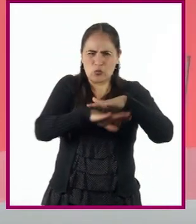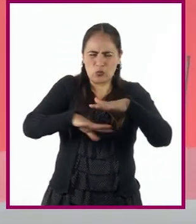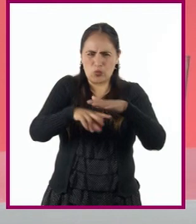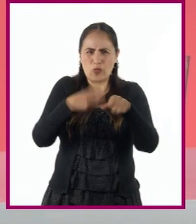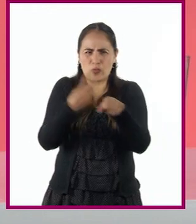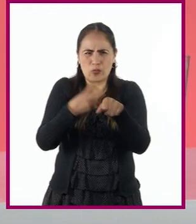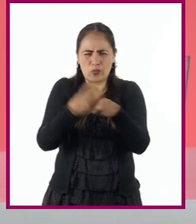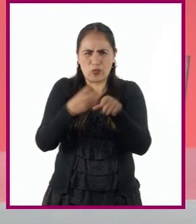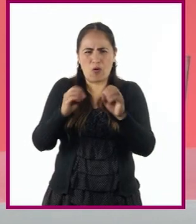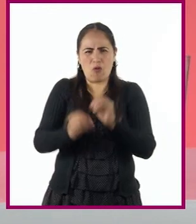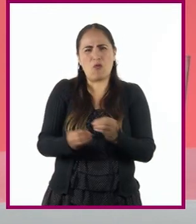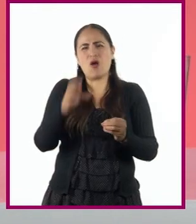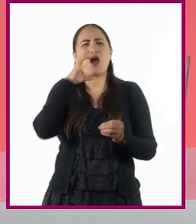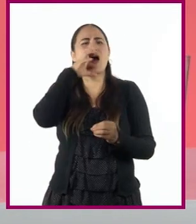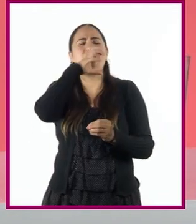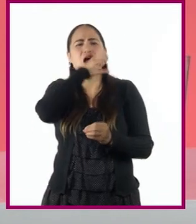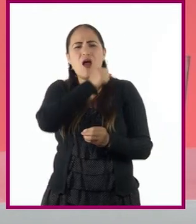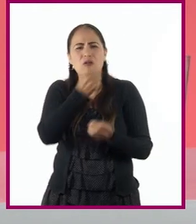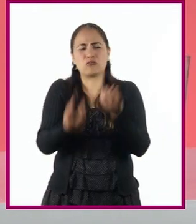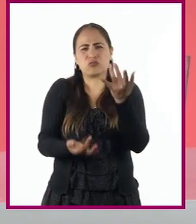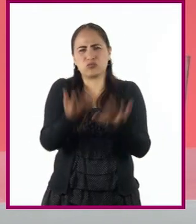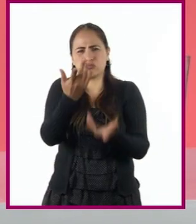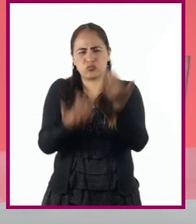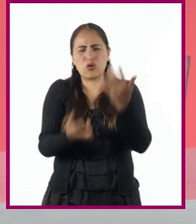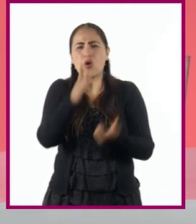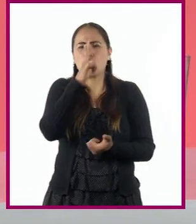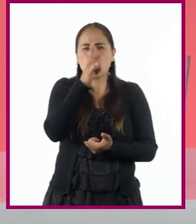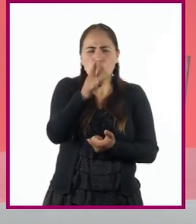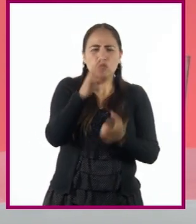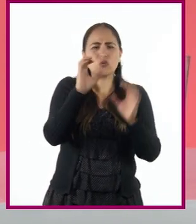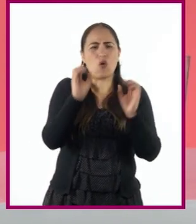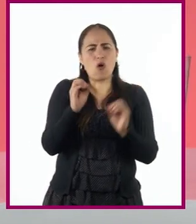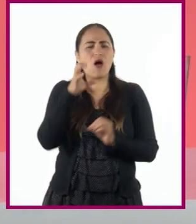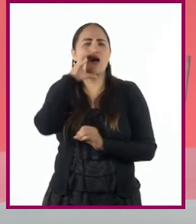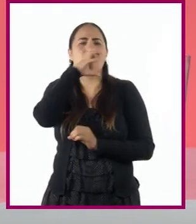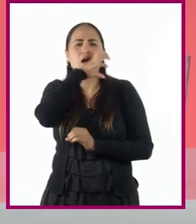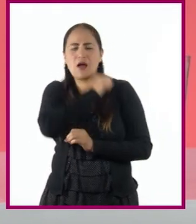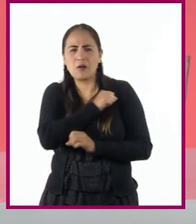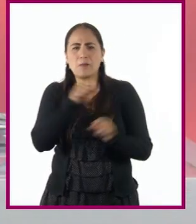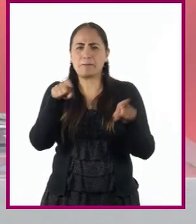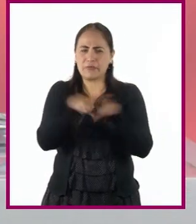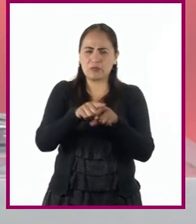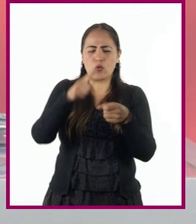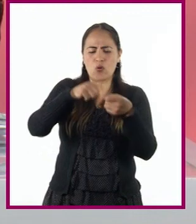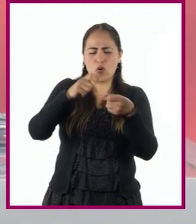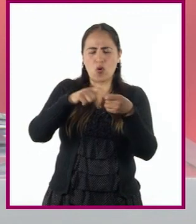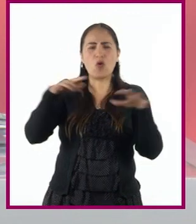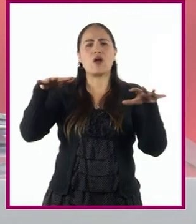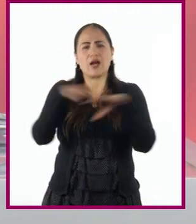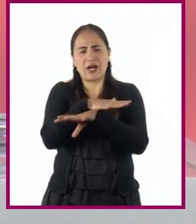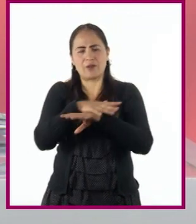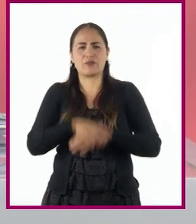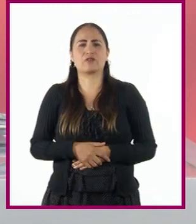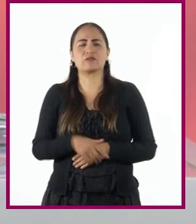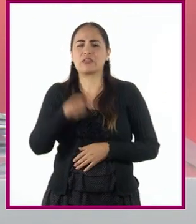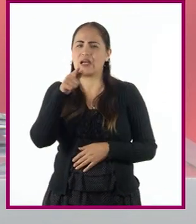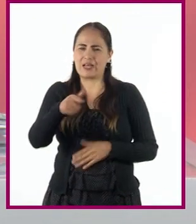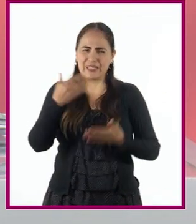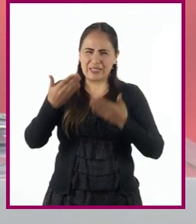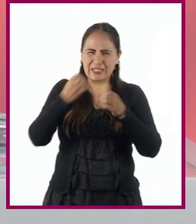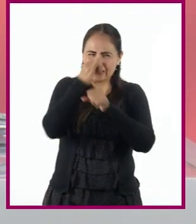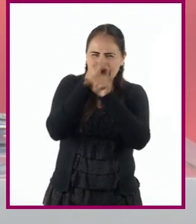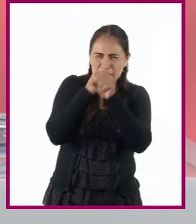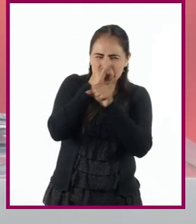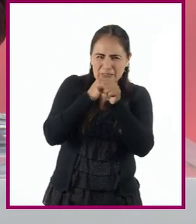combustión, reacciones en las que hay desprendimiento de luz o calor, así como cambios de color. El estudio de las reacciones químicas puede